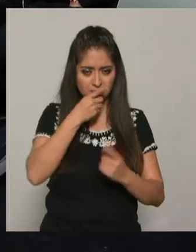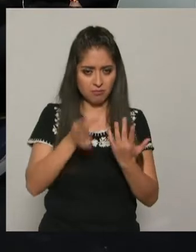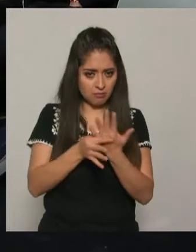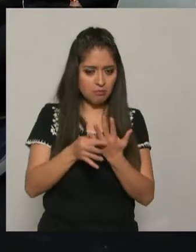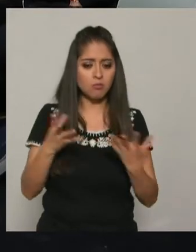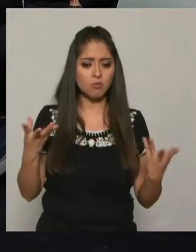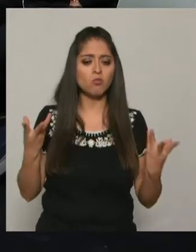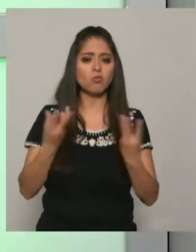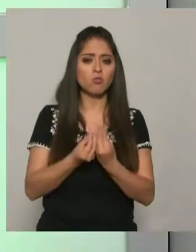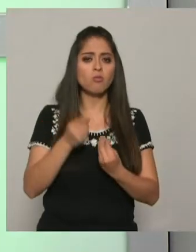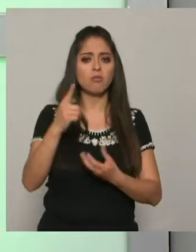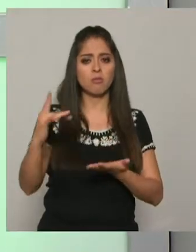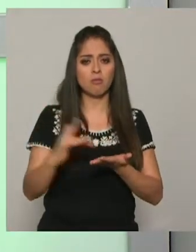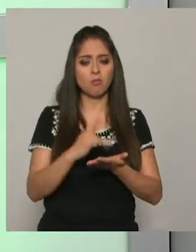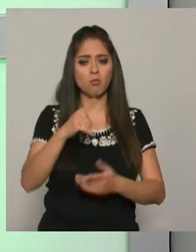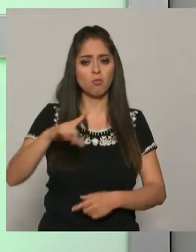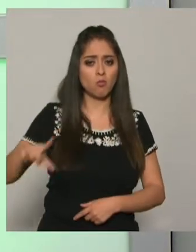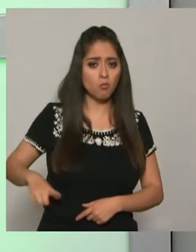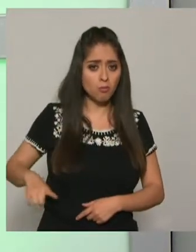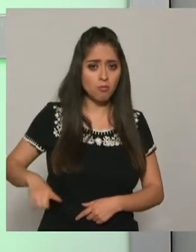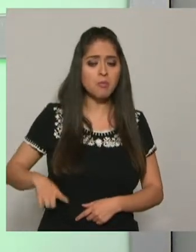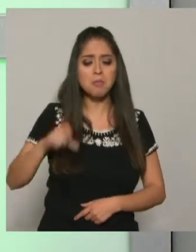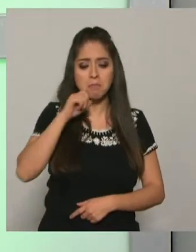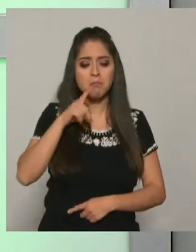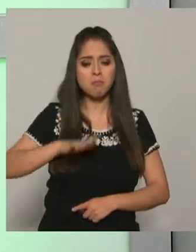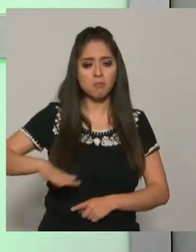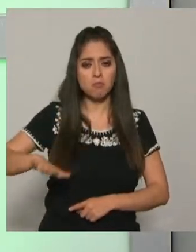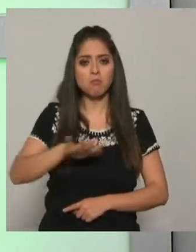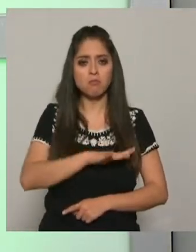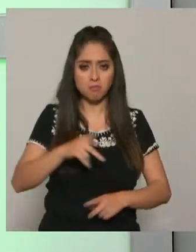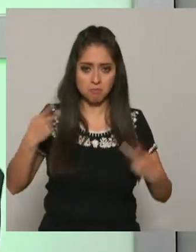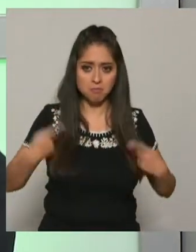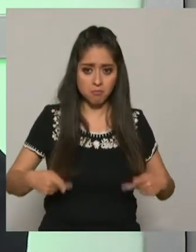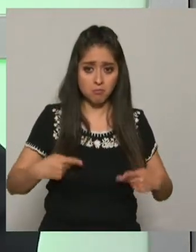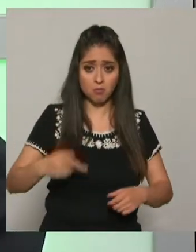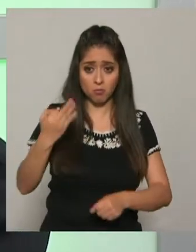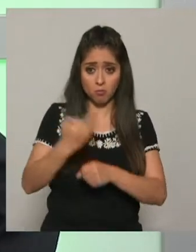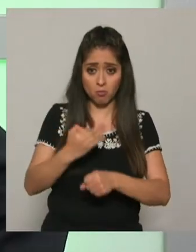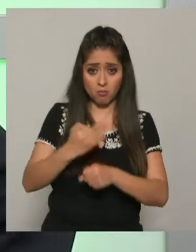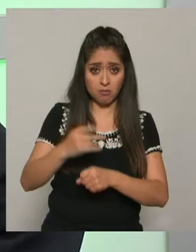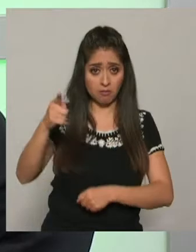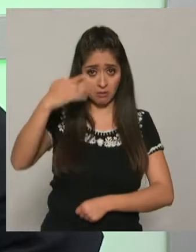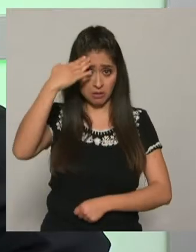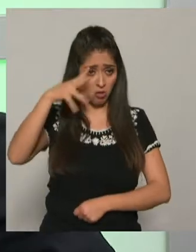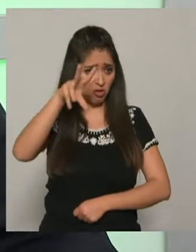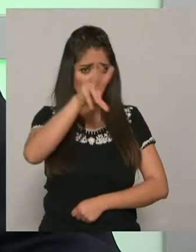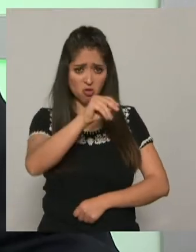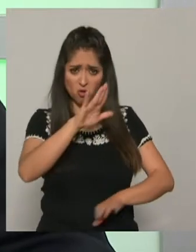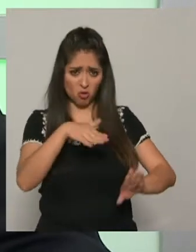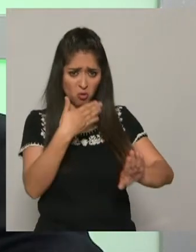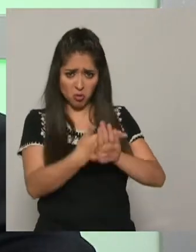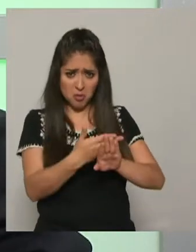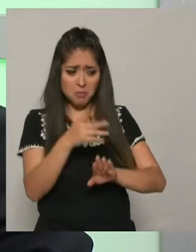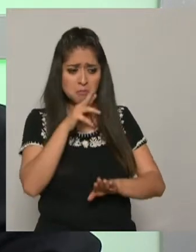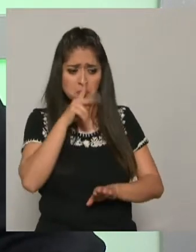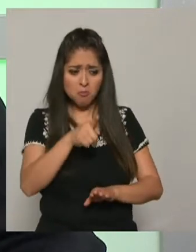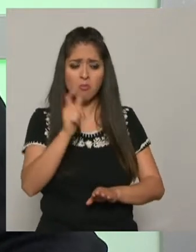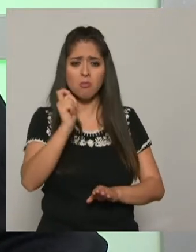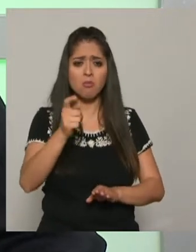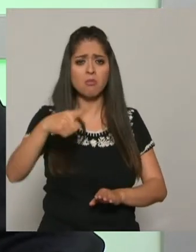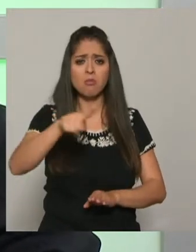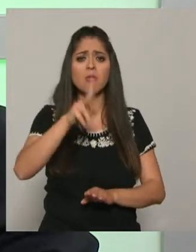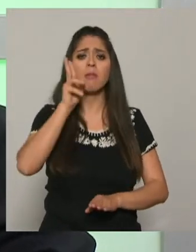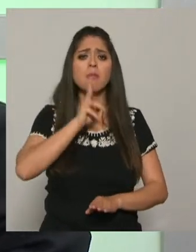acompañamiento por parte del gobierno, pero sociedad civil también vamos a estar así. Y estos señores que están en contra de esto, les digo, ¿por qué no se ponen mejor en contra de